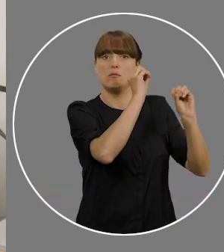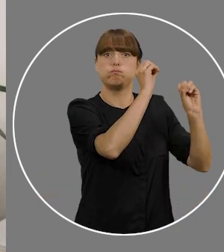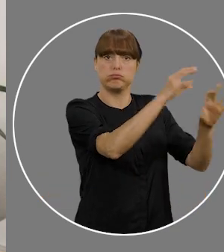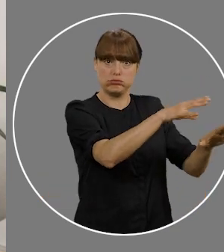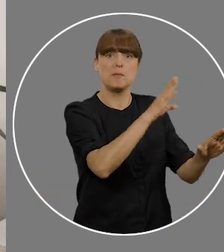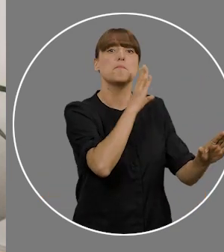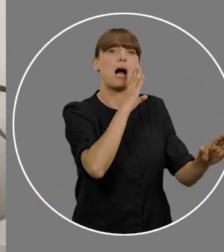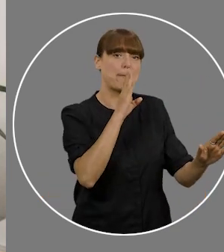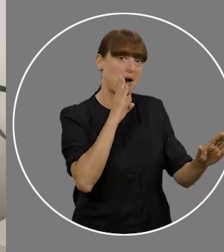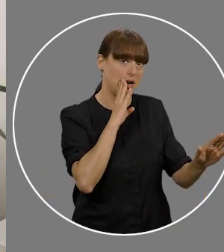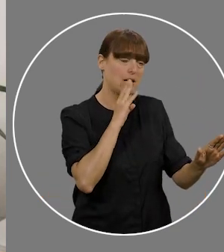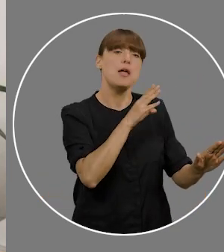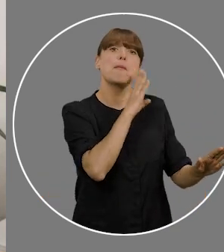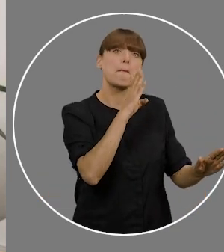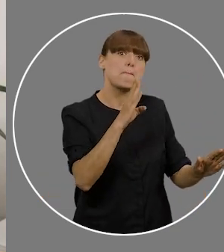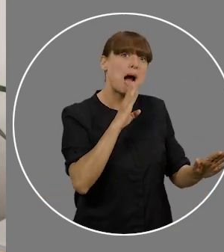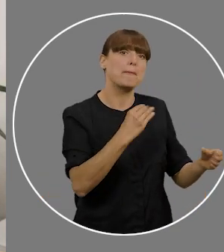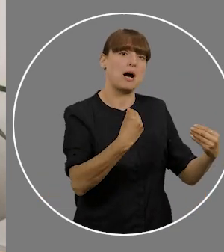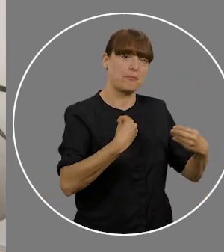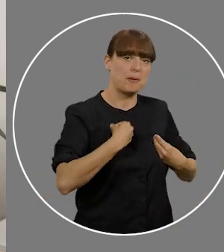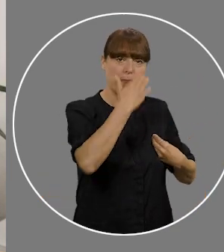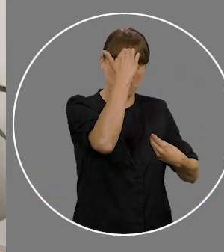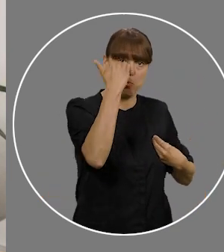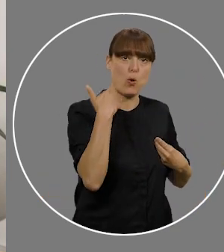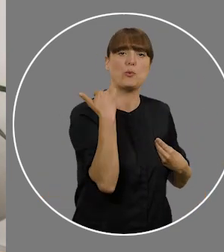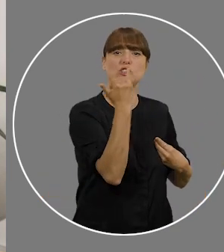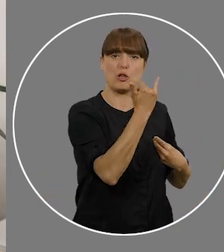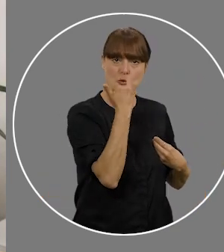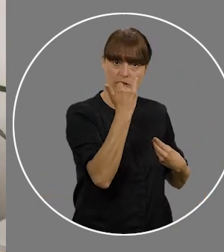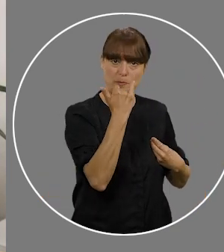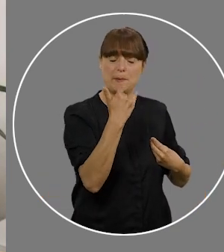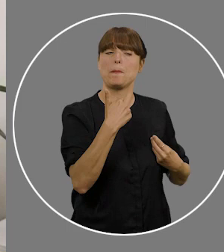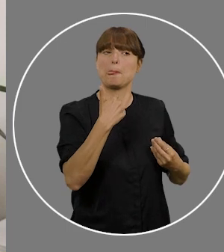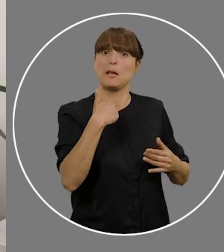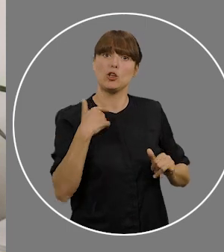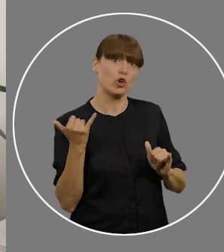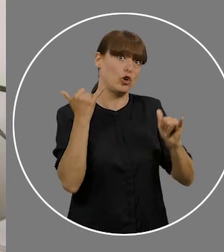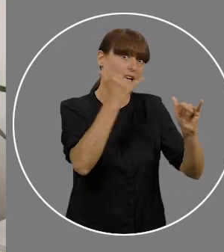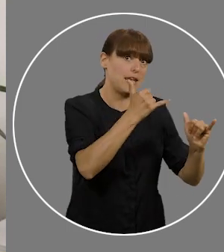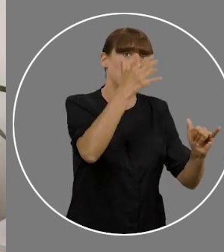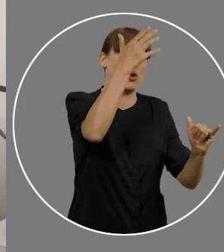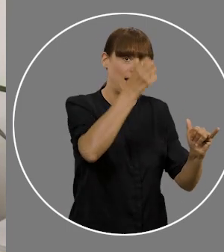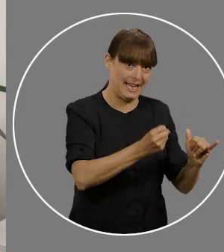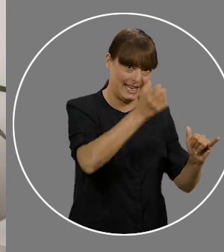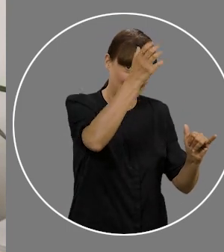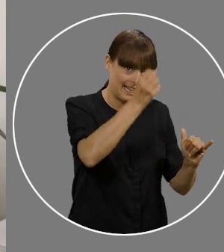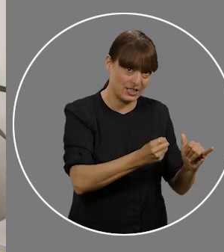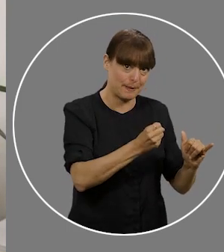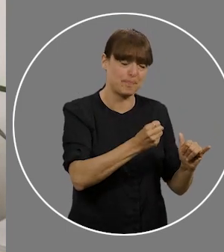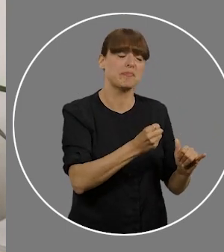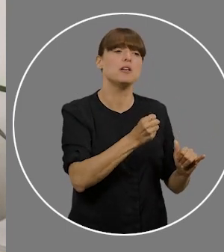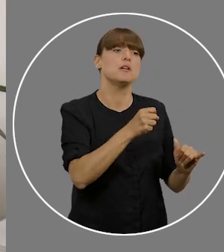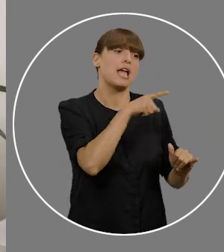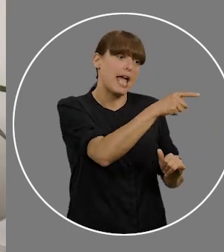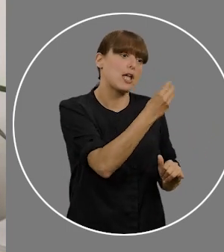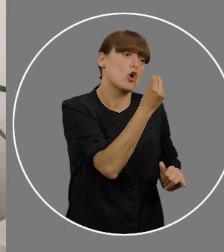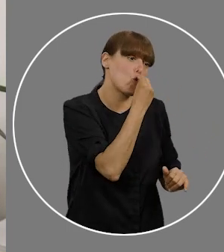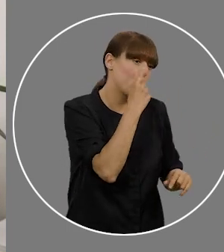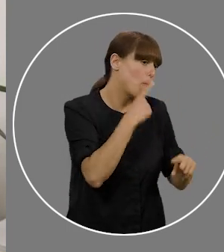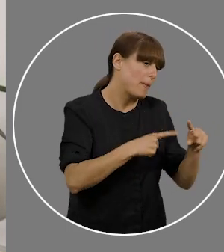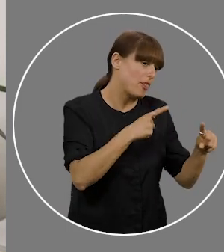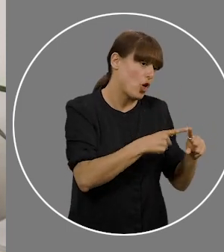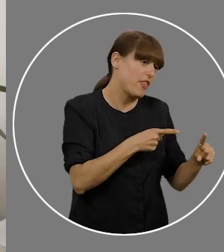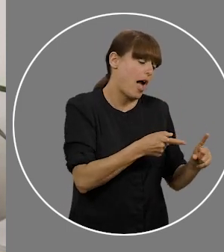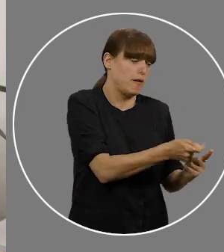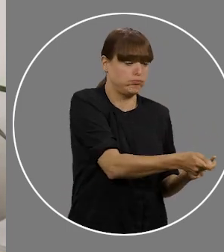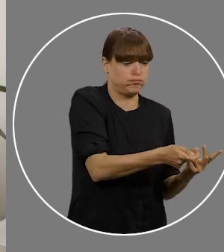San Juan de Espí. Y entonces yo le llevaba pues una botella de leche y luego pues ella de lo que comía al mediodía pues le daba, yo me iba